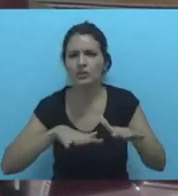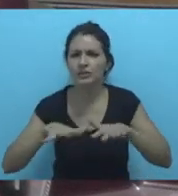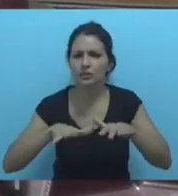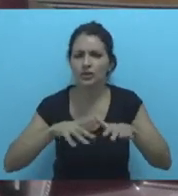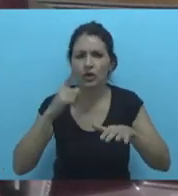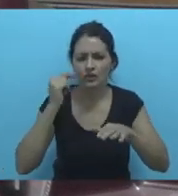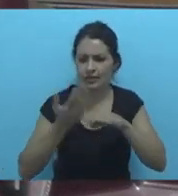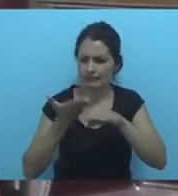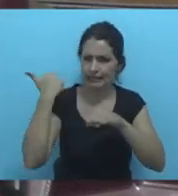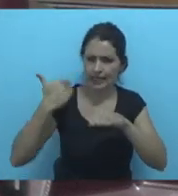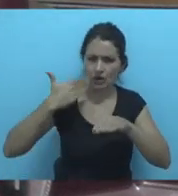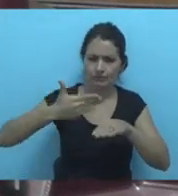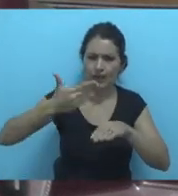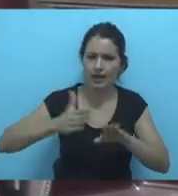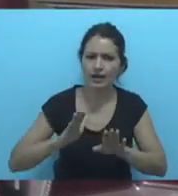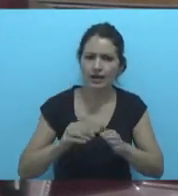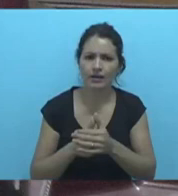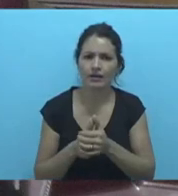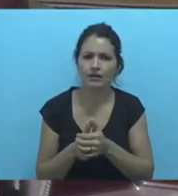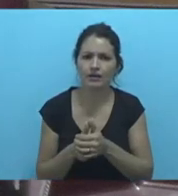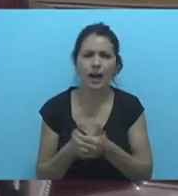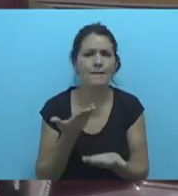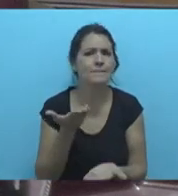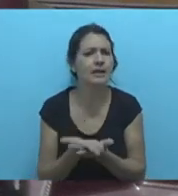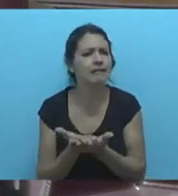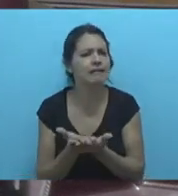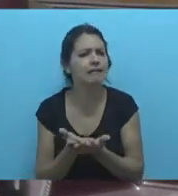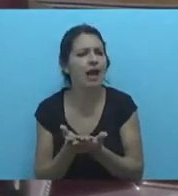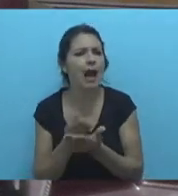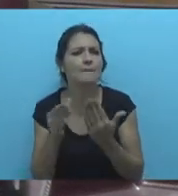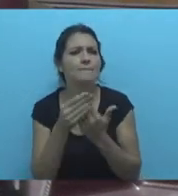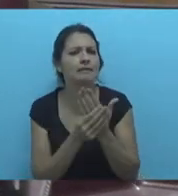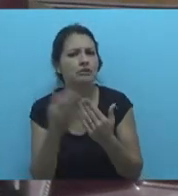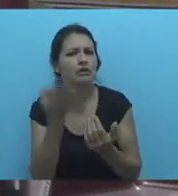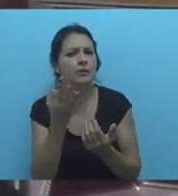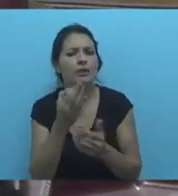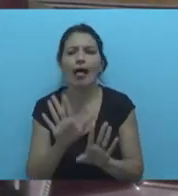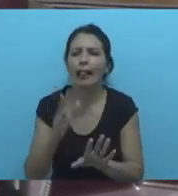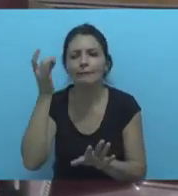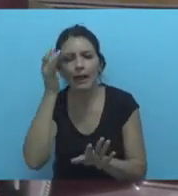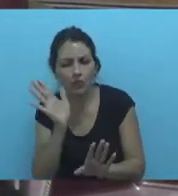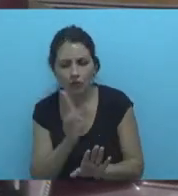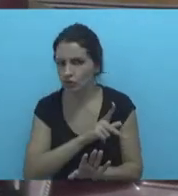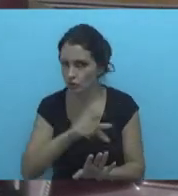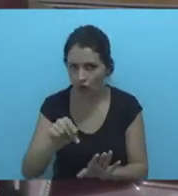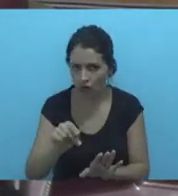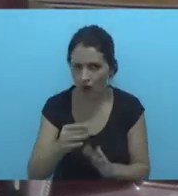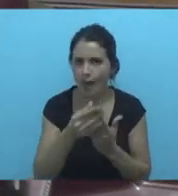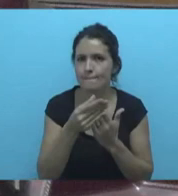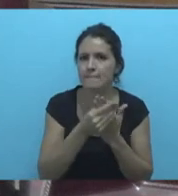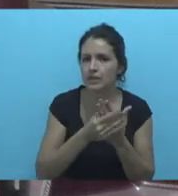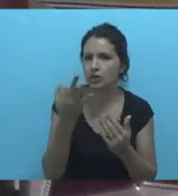últimos días, ya no es suficiente ni un pedido formal de disculpas ni una promesa de refuerzos policiales. El ministro de